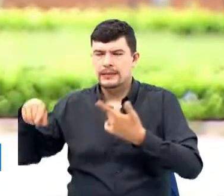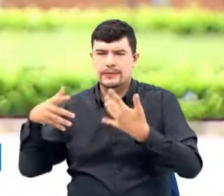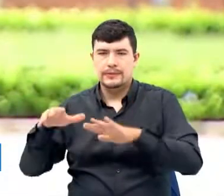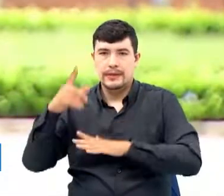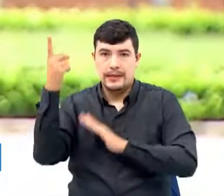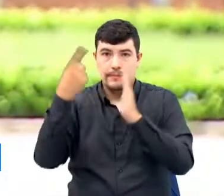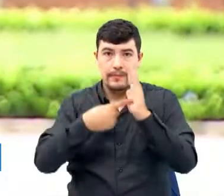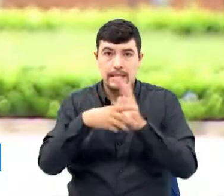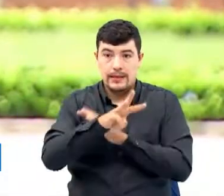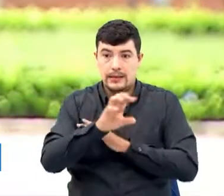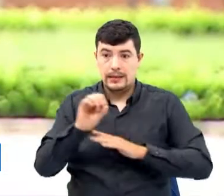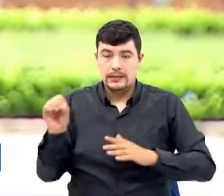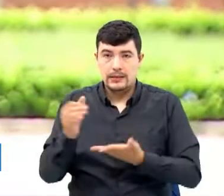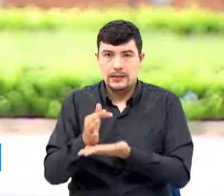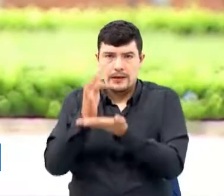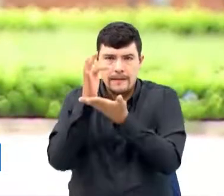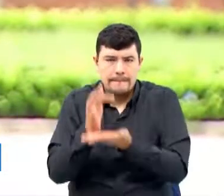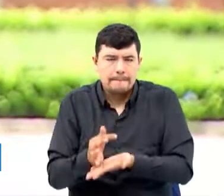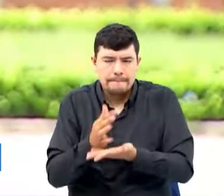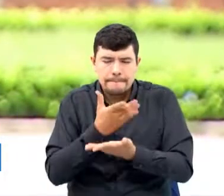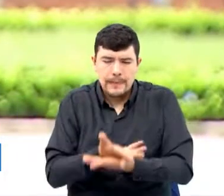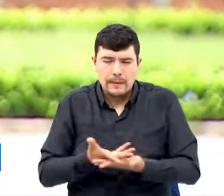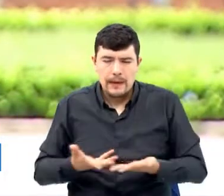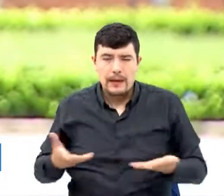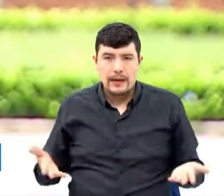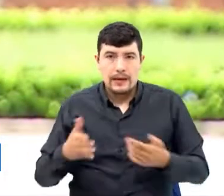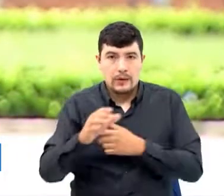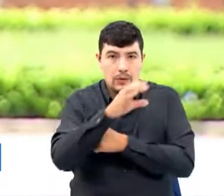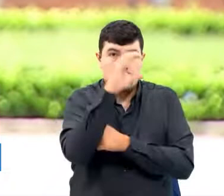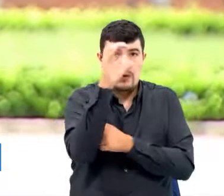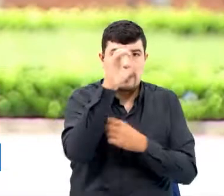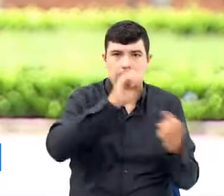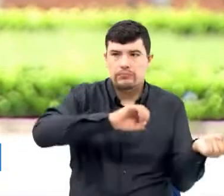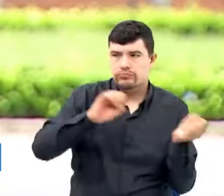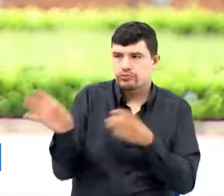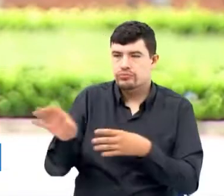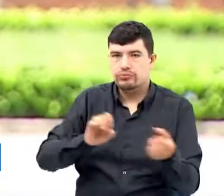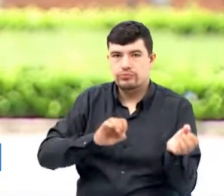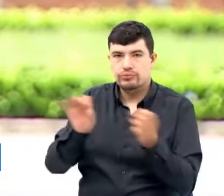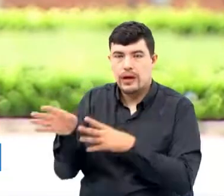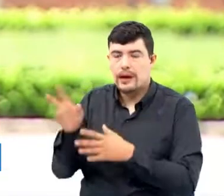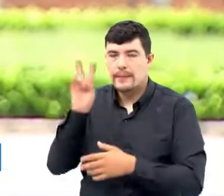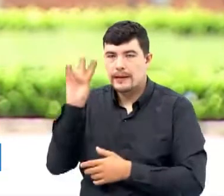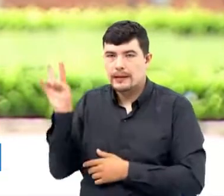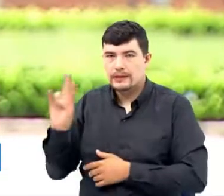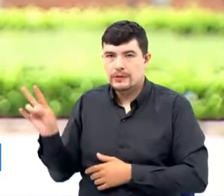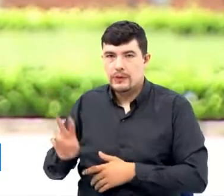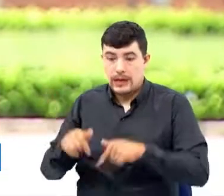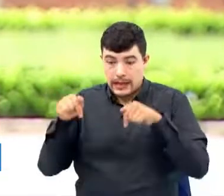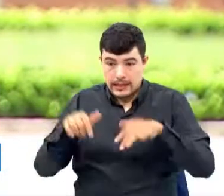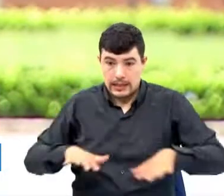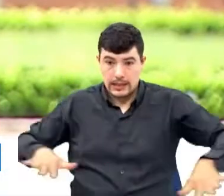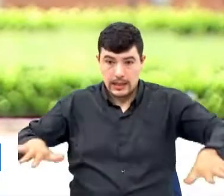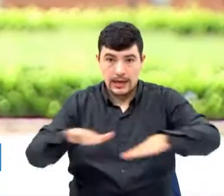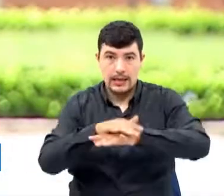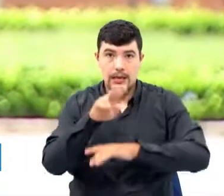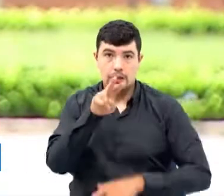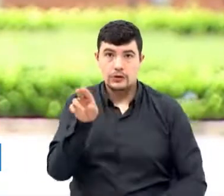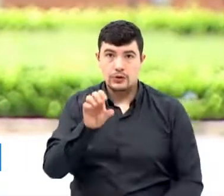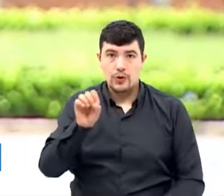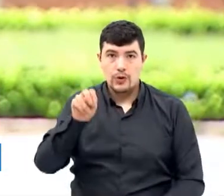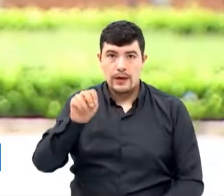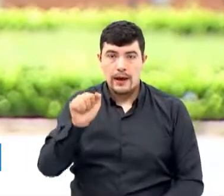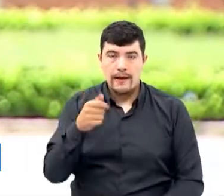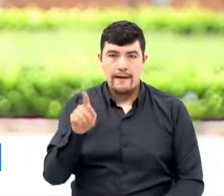1.300 toneladas de productos que han salido desde Colombia hacia Venezuela. Aquí en la zona franca donde me encuentro, cerca